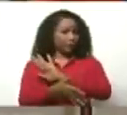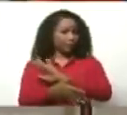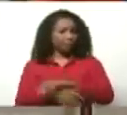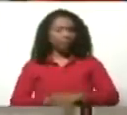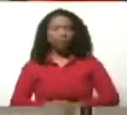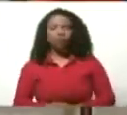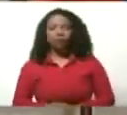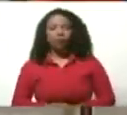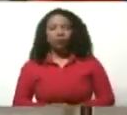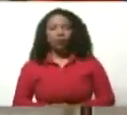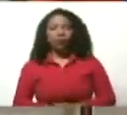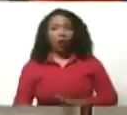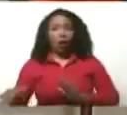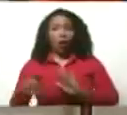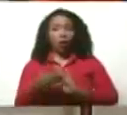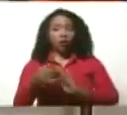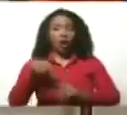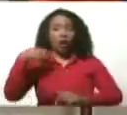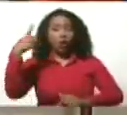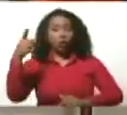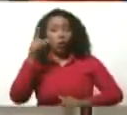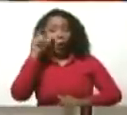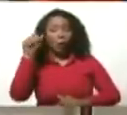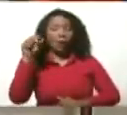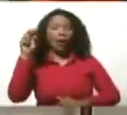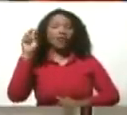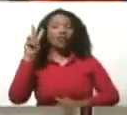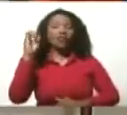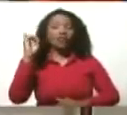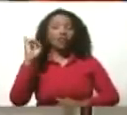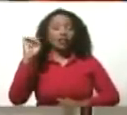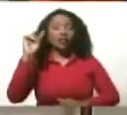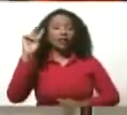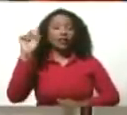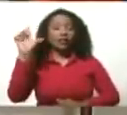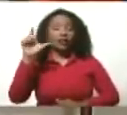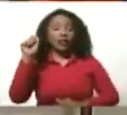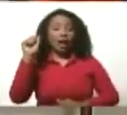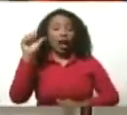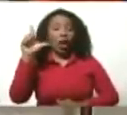Contra Nervi Villalobos existe también una solicitud de extradición